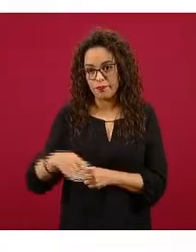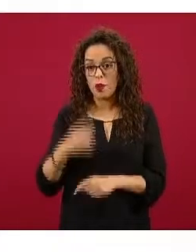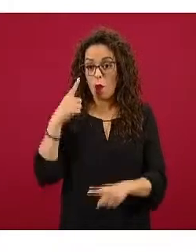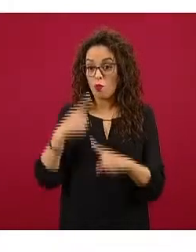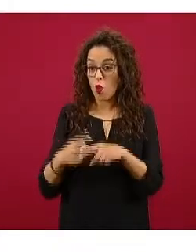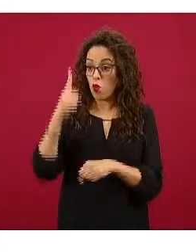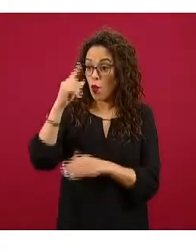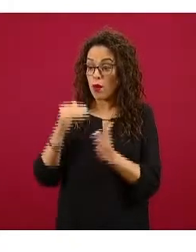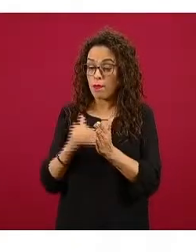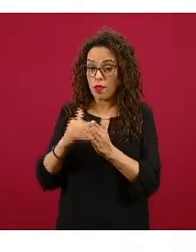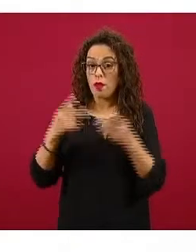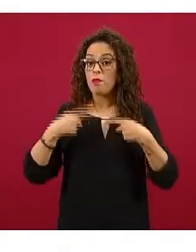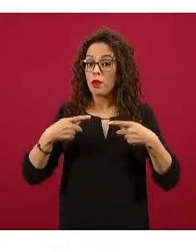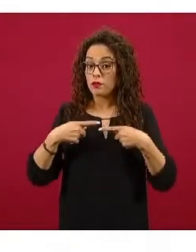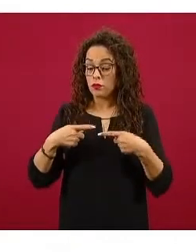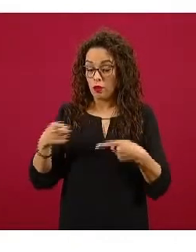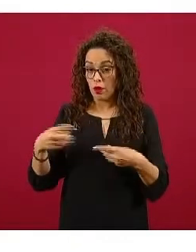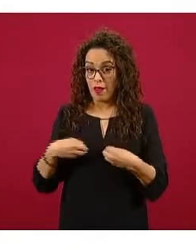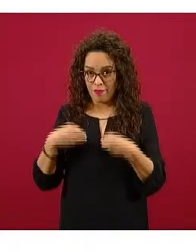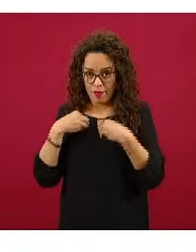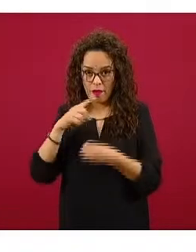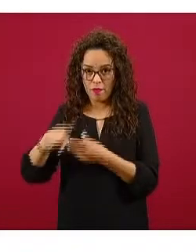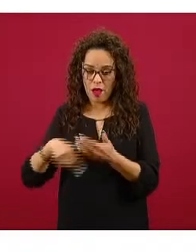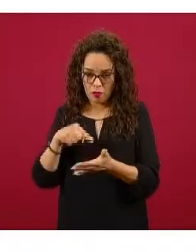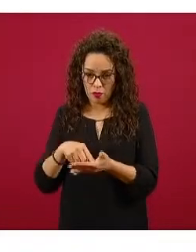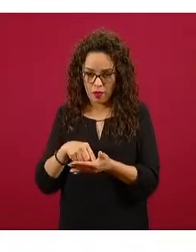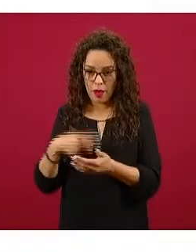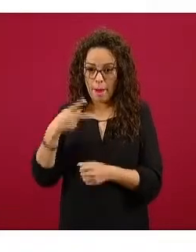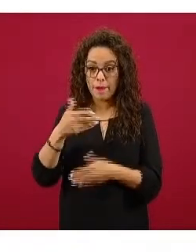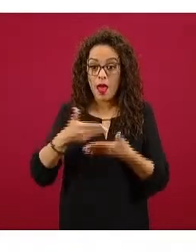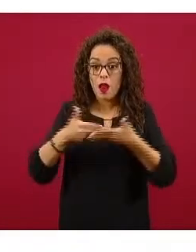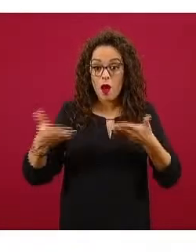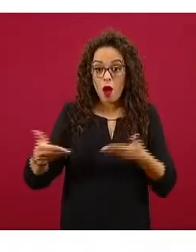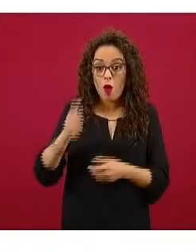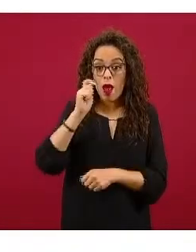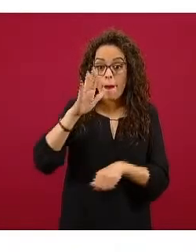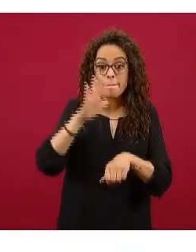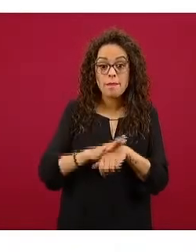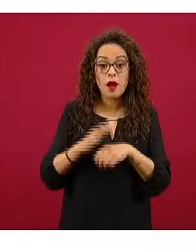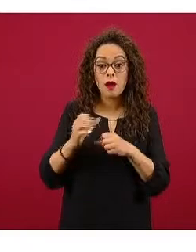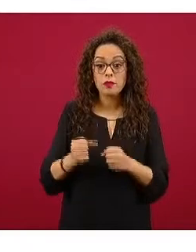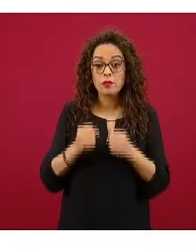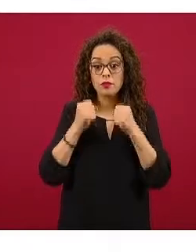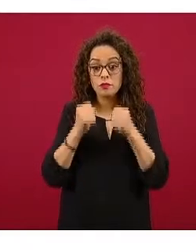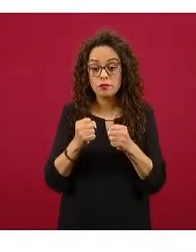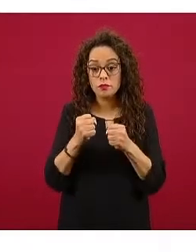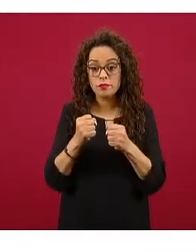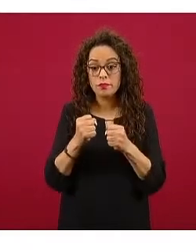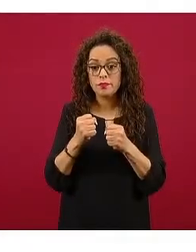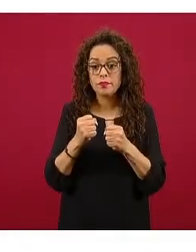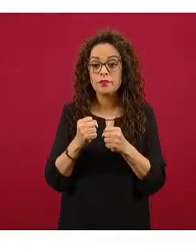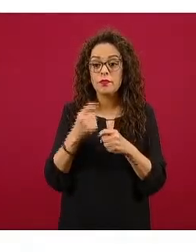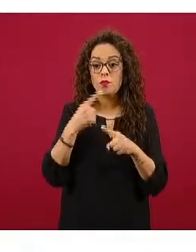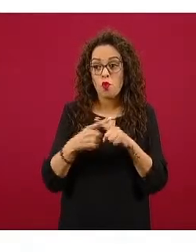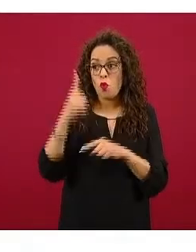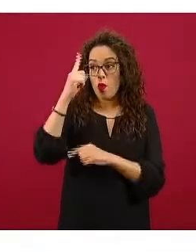cambia un poco el orden, porque es ahora América del Sur la que ha tenido estas defunciones por